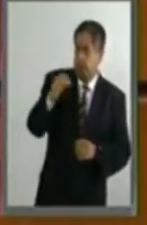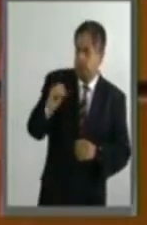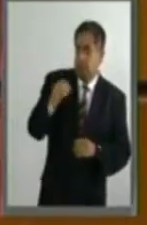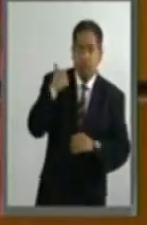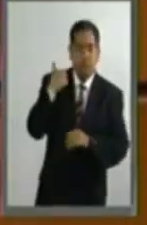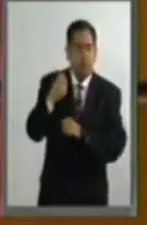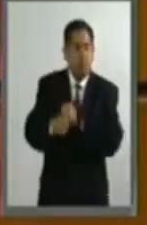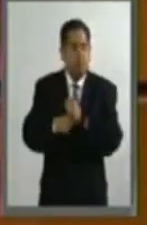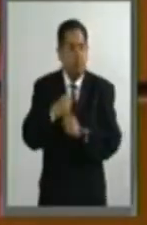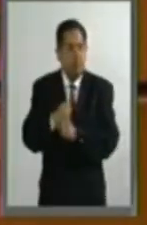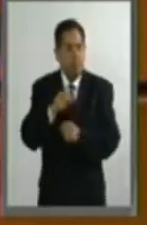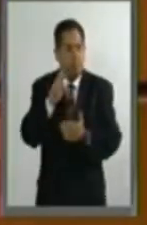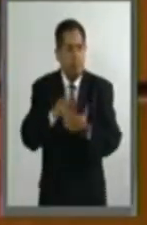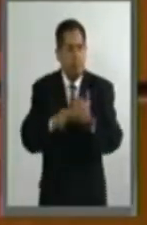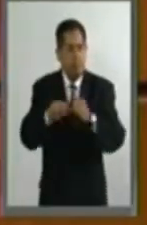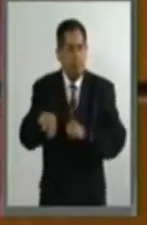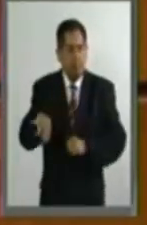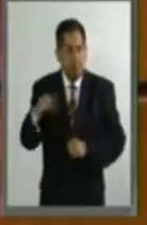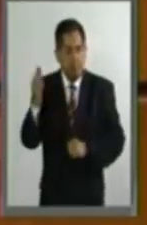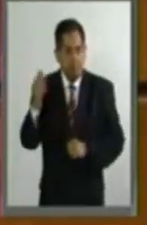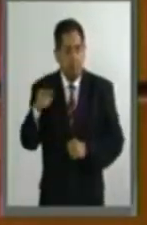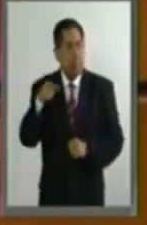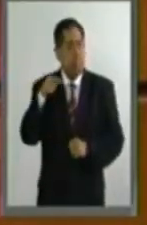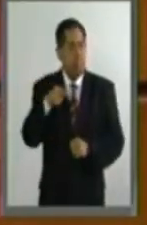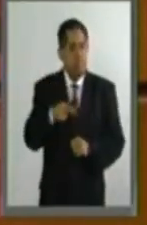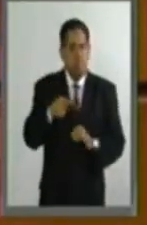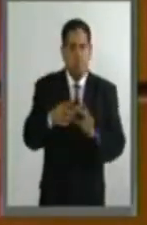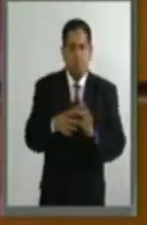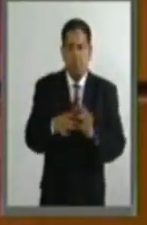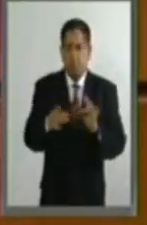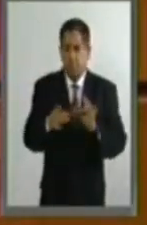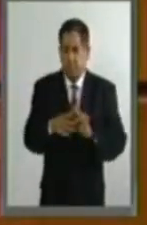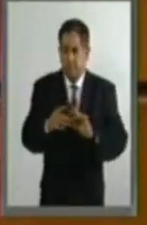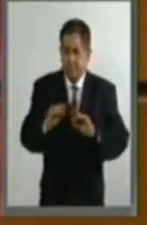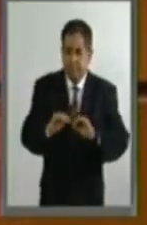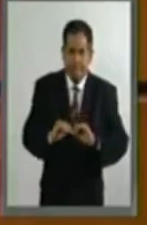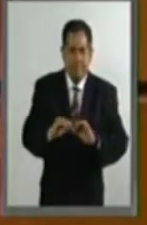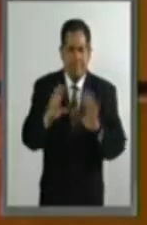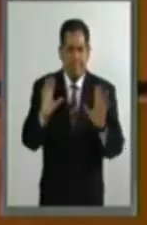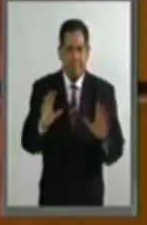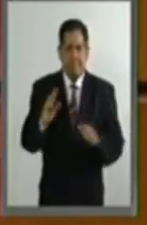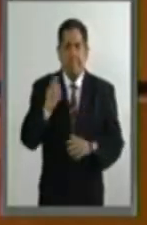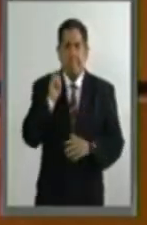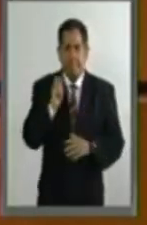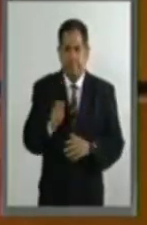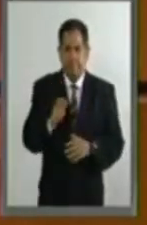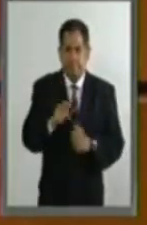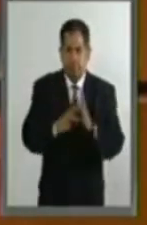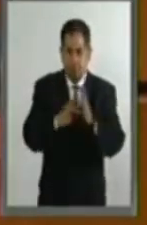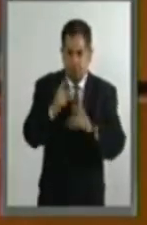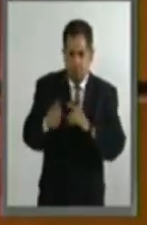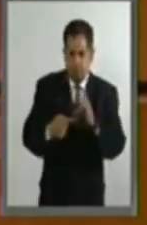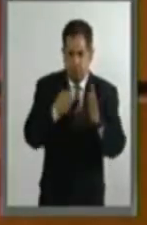mayo del 2014, señala con mucha puntualidad, y lo